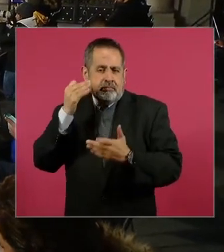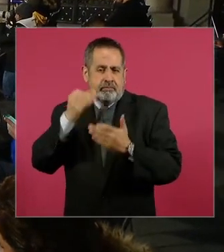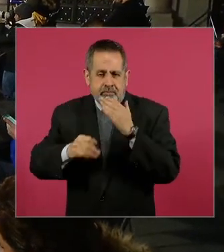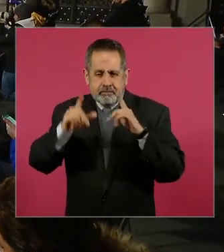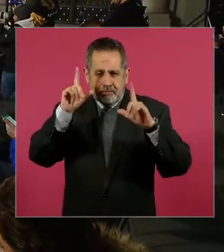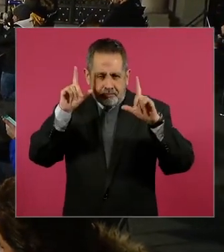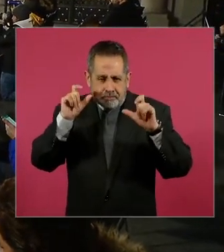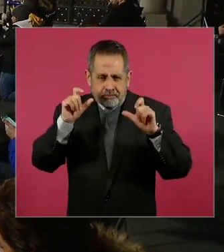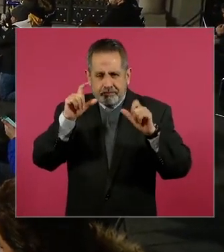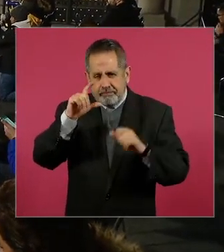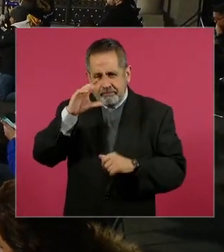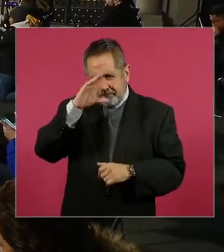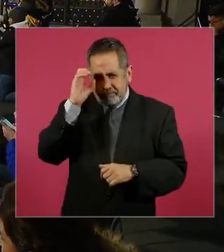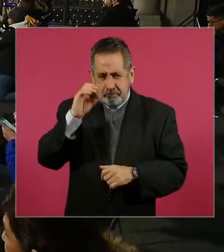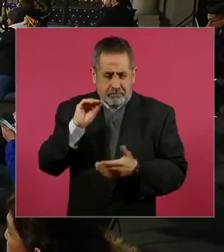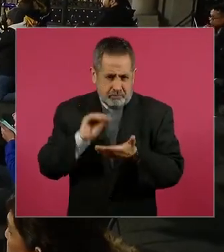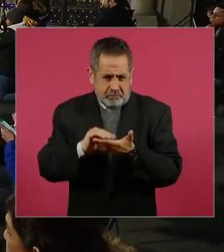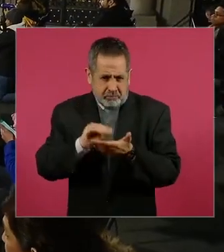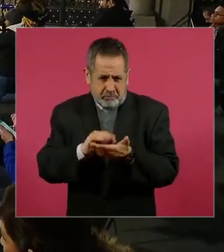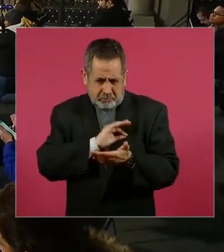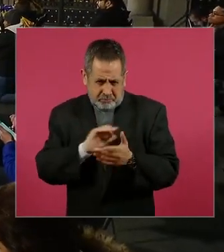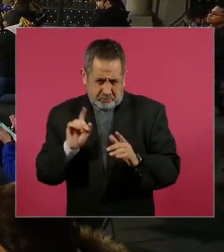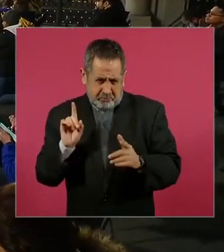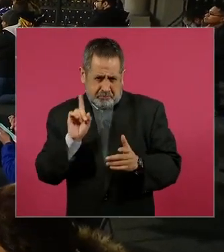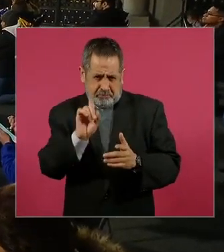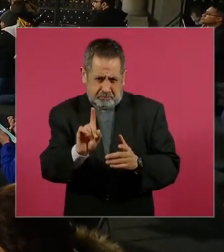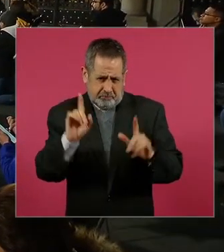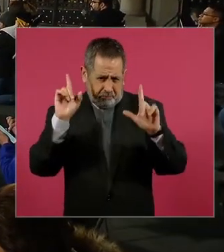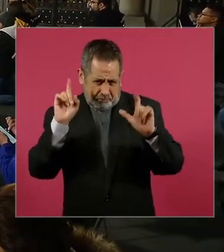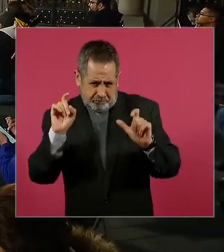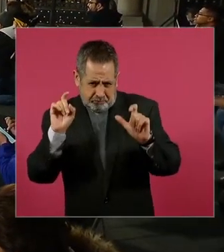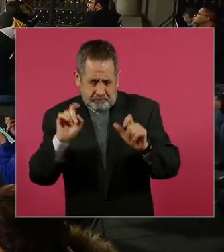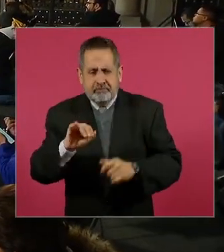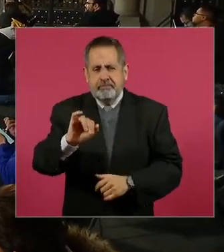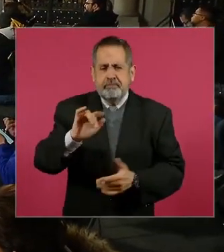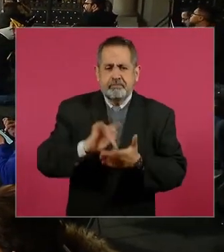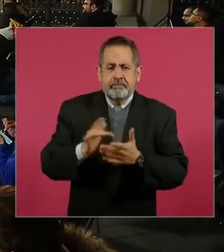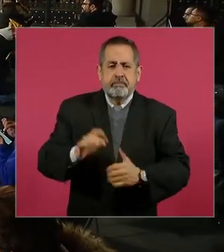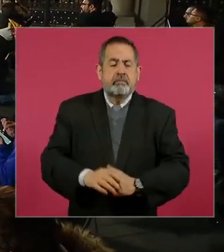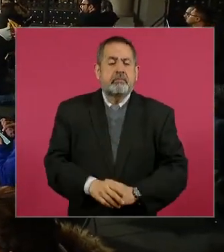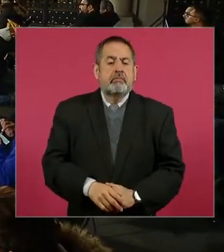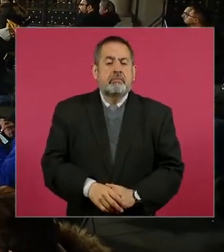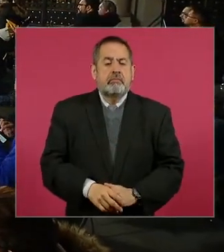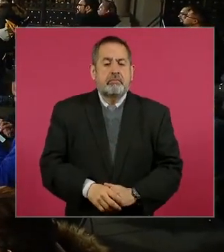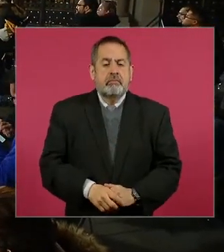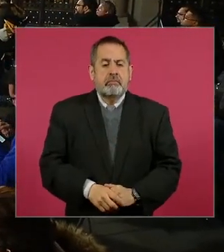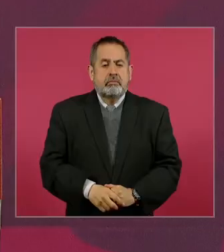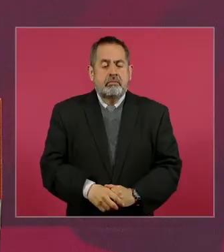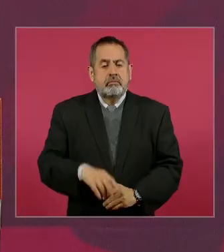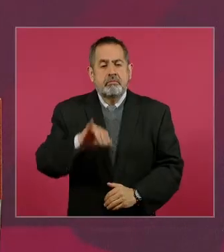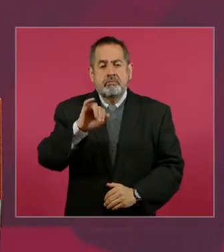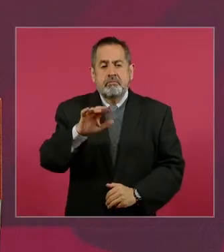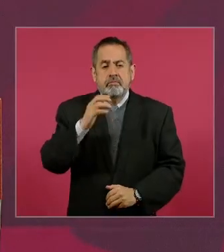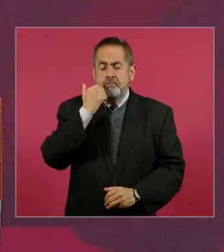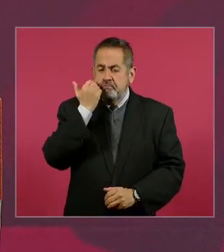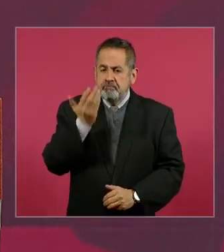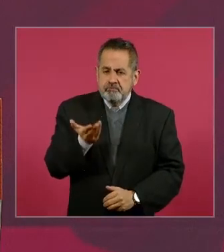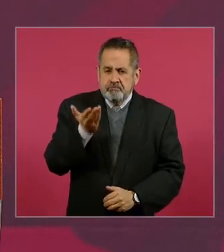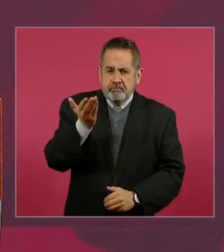con usted, podríamos tomarla? Sí. Gracias. Sí, las tomamos. Incluso quiero ofrecerle